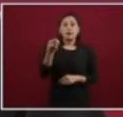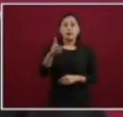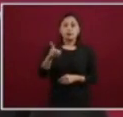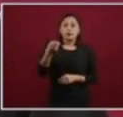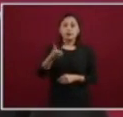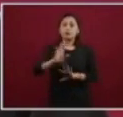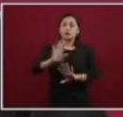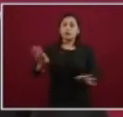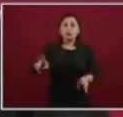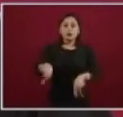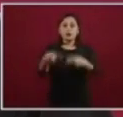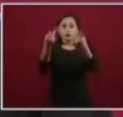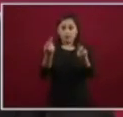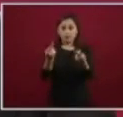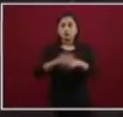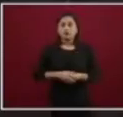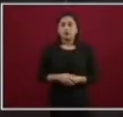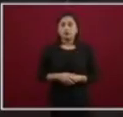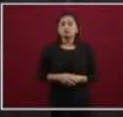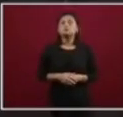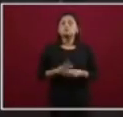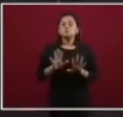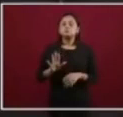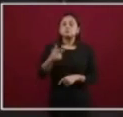1 de diciembre. Y sí trato el tema,